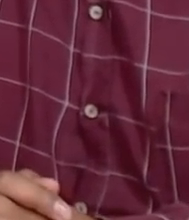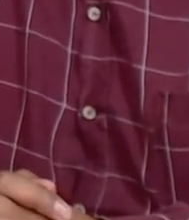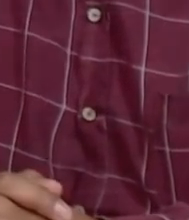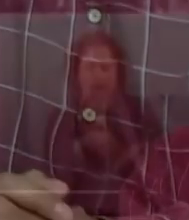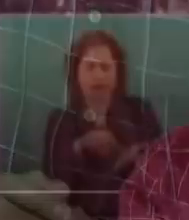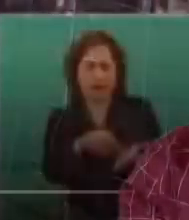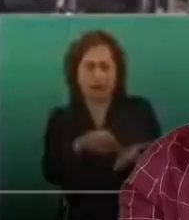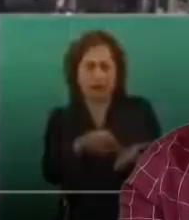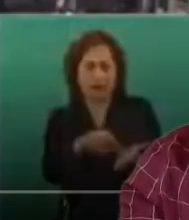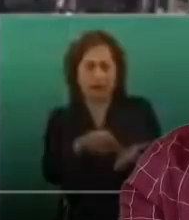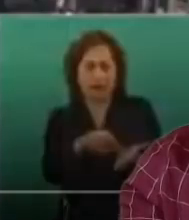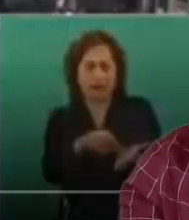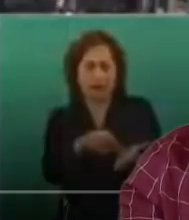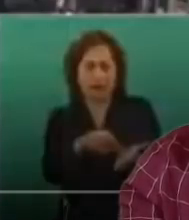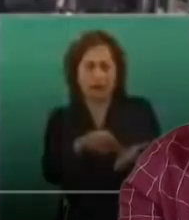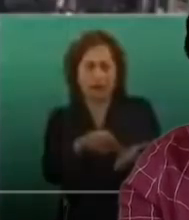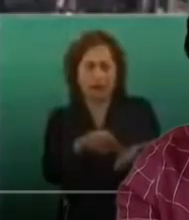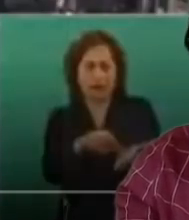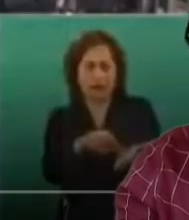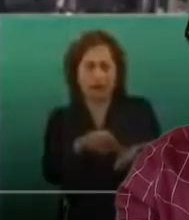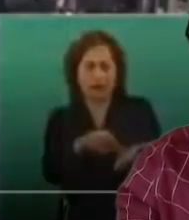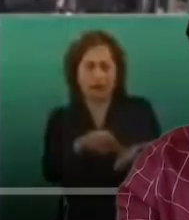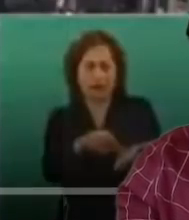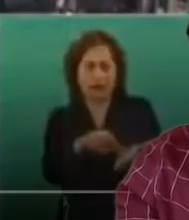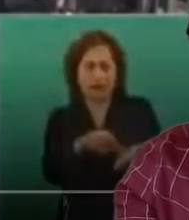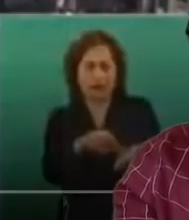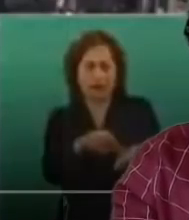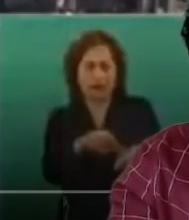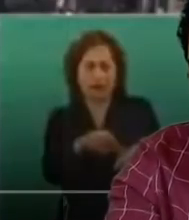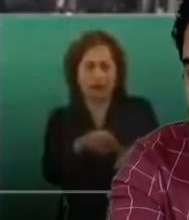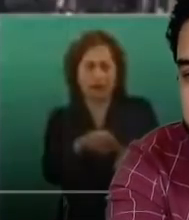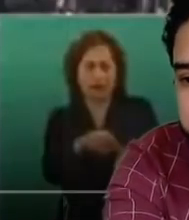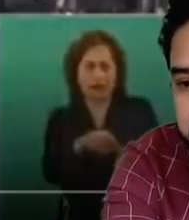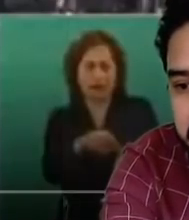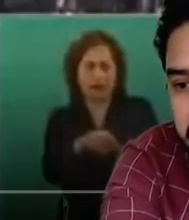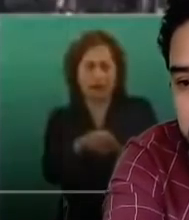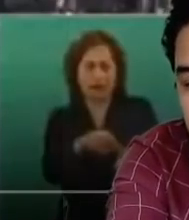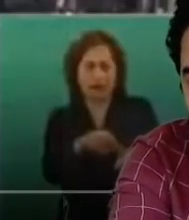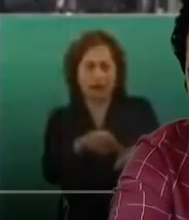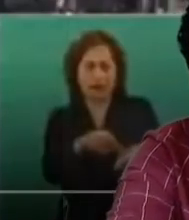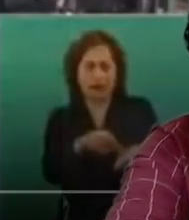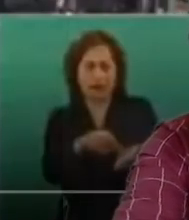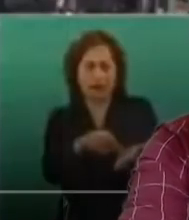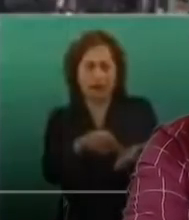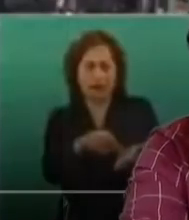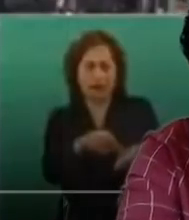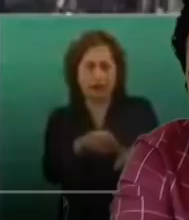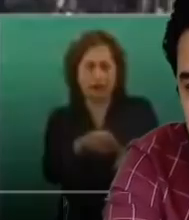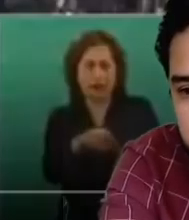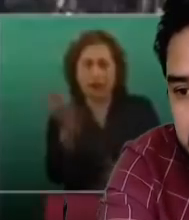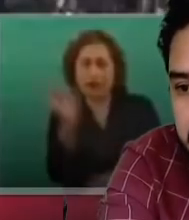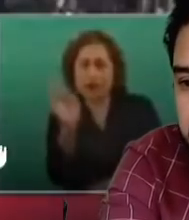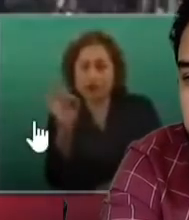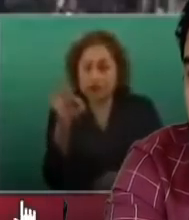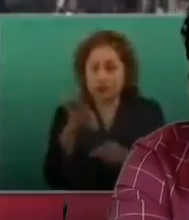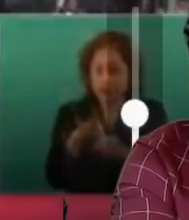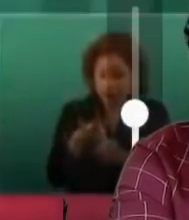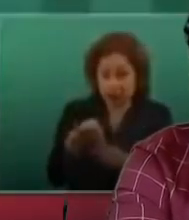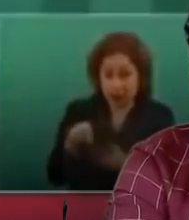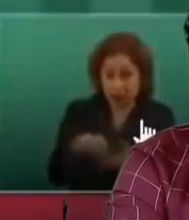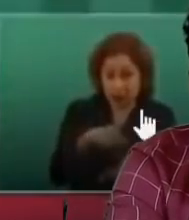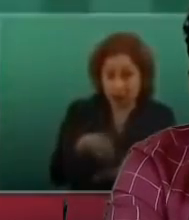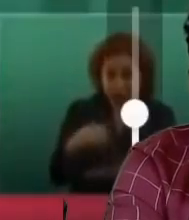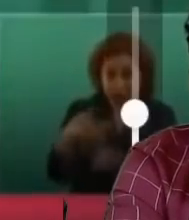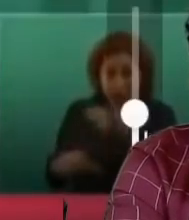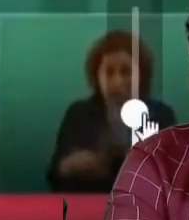No, los tundió sabroso. ¿Sí? Vamos a seguir esta otra parte para quienes no tuvieron la oportunidad de verlo. Una vez que se